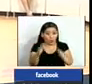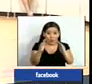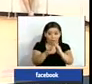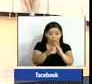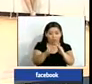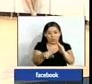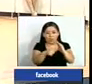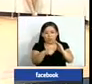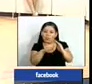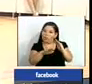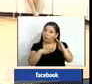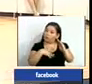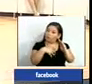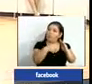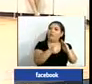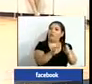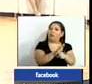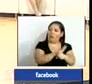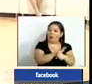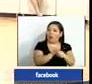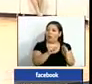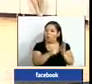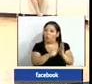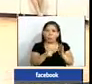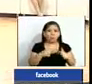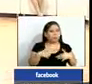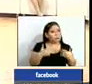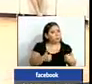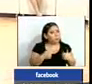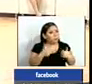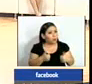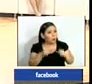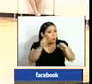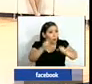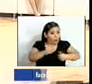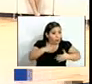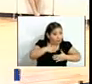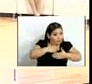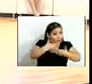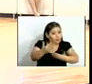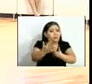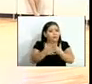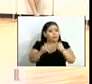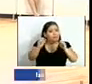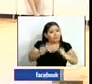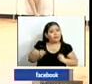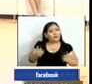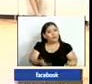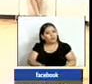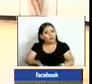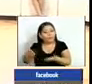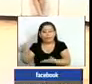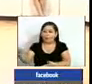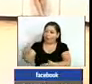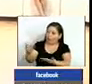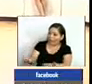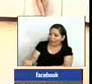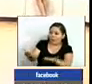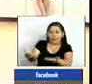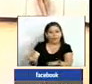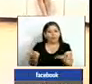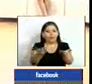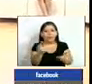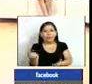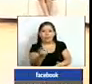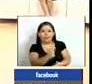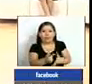ha recuperado de COVID-19 y está ya en condiciones para poder donar sangre, que lo haga y que salve o que ayude a una familia